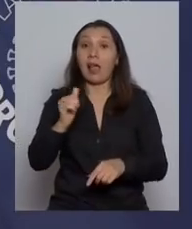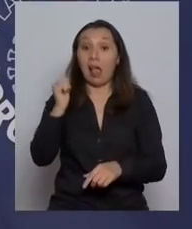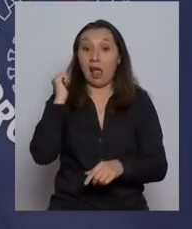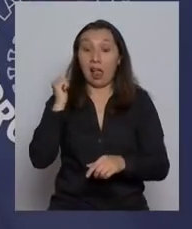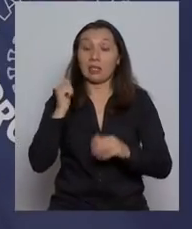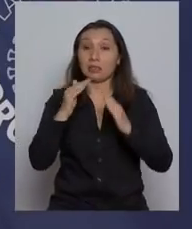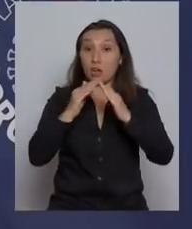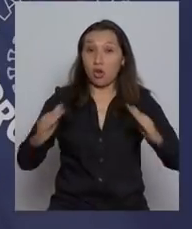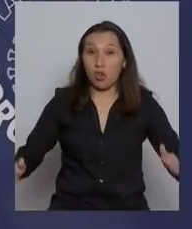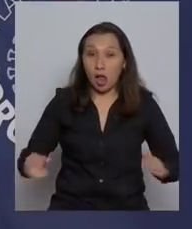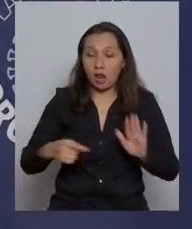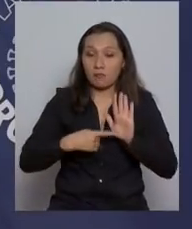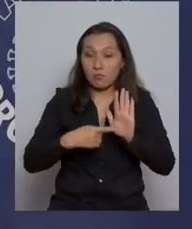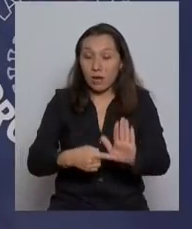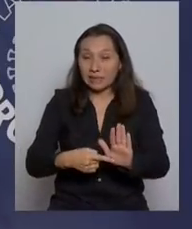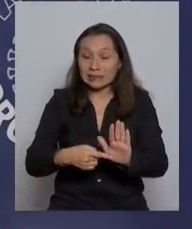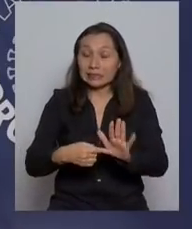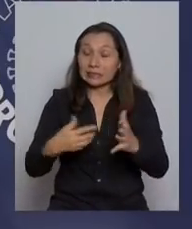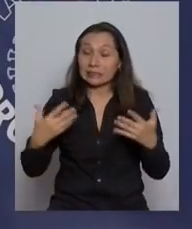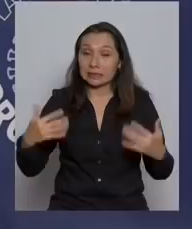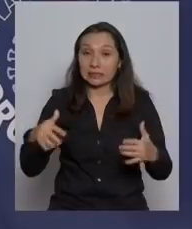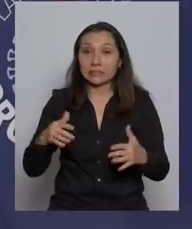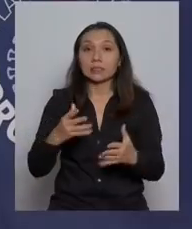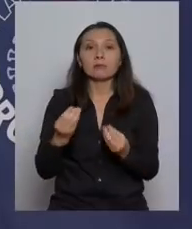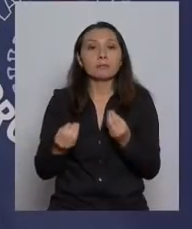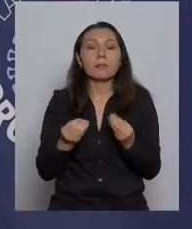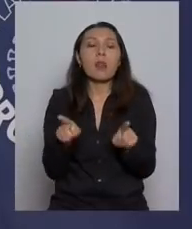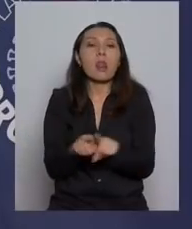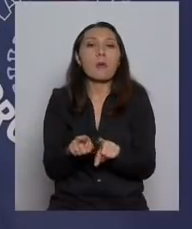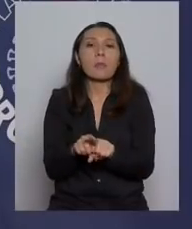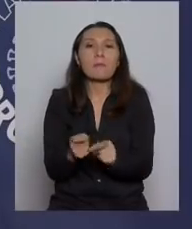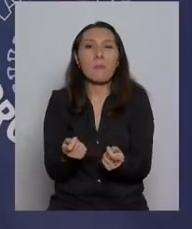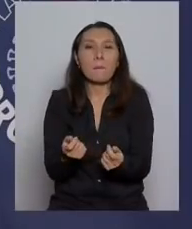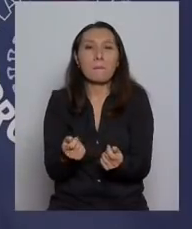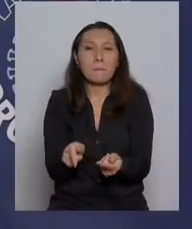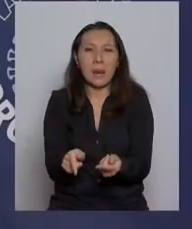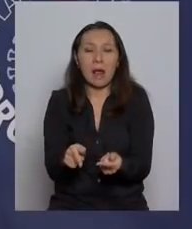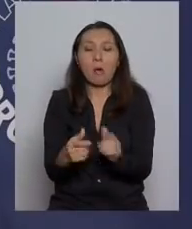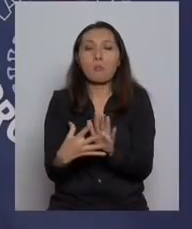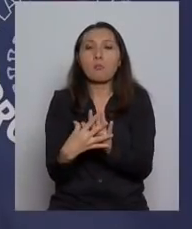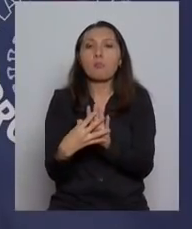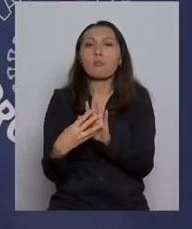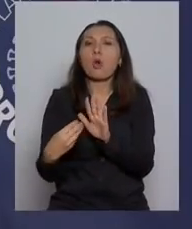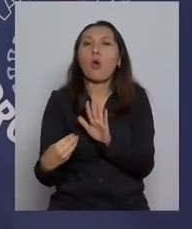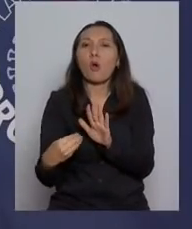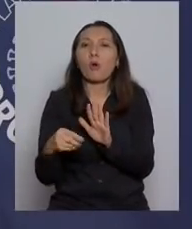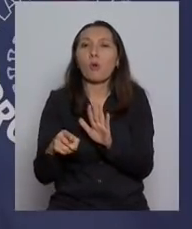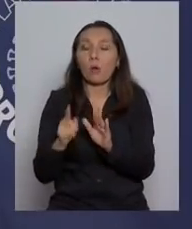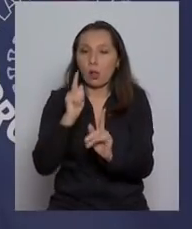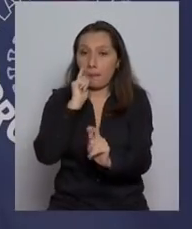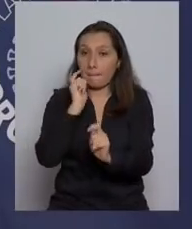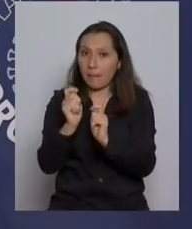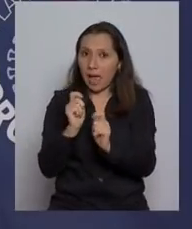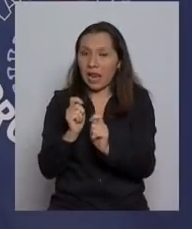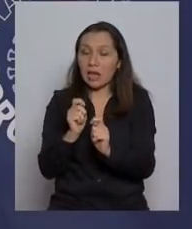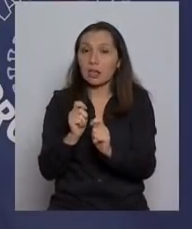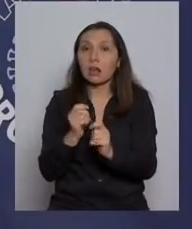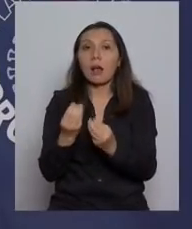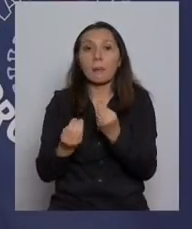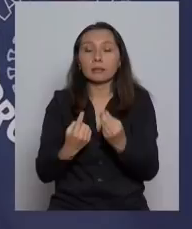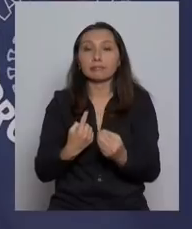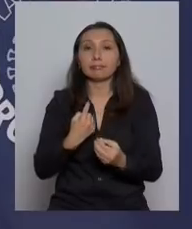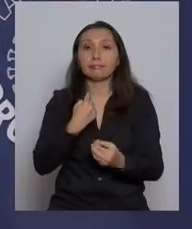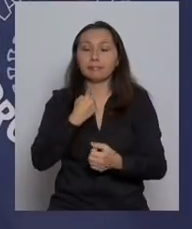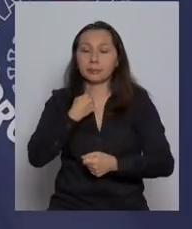ayer ilustra prácticamente como si se tratara de un modelo el riesgo que sufren